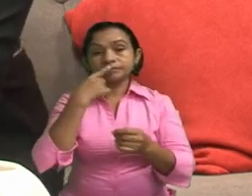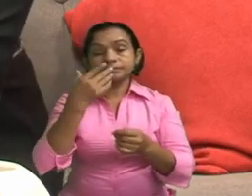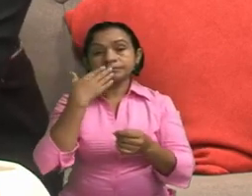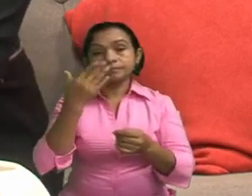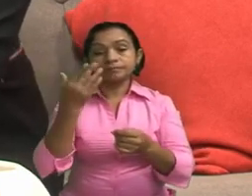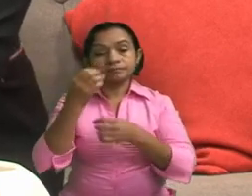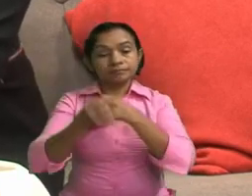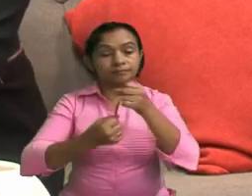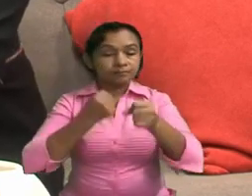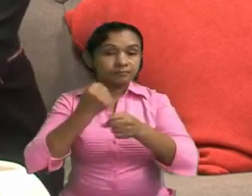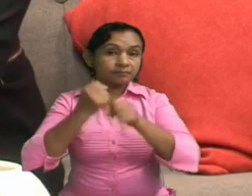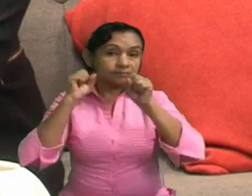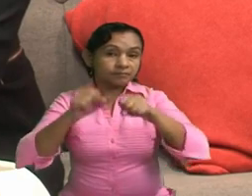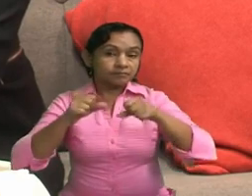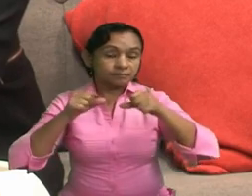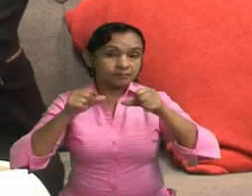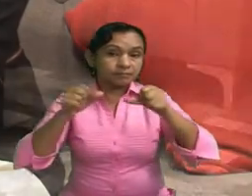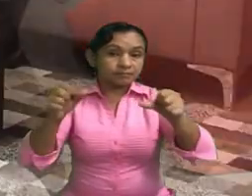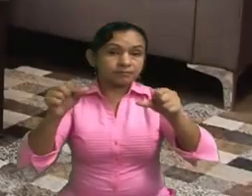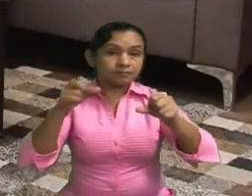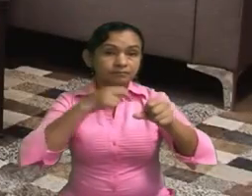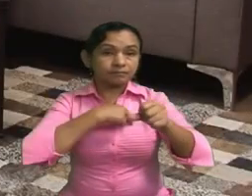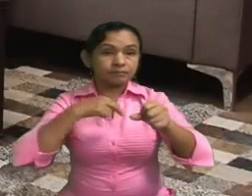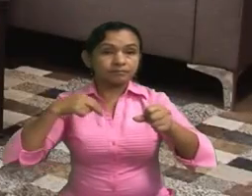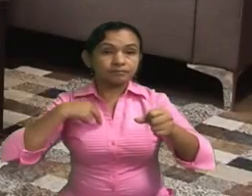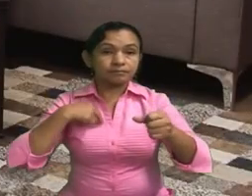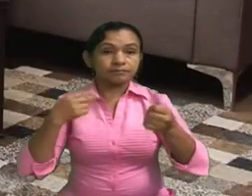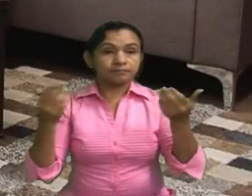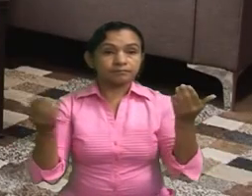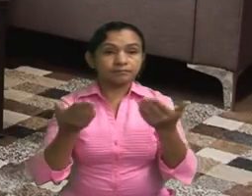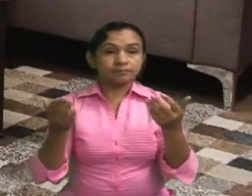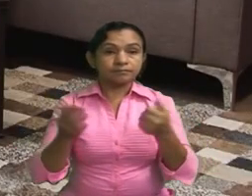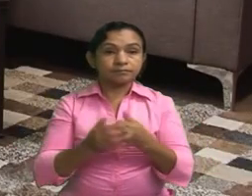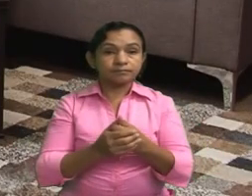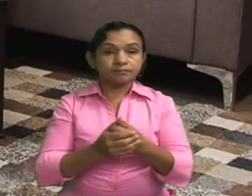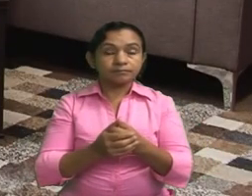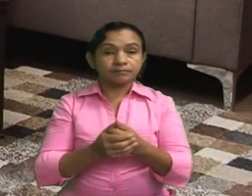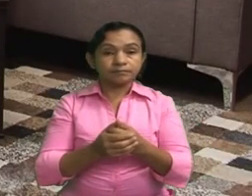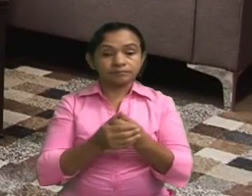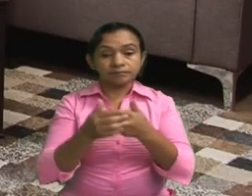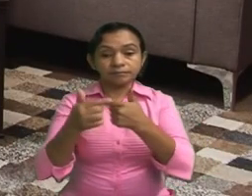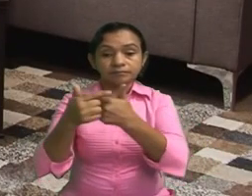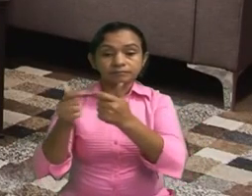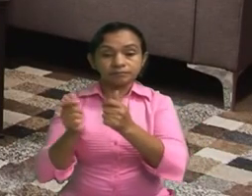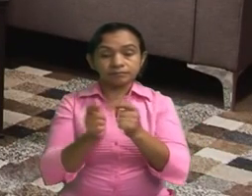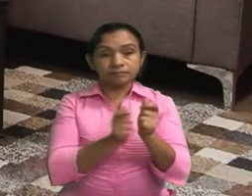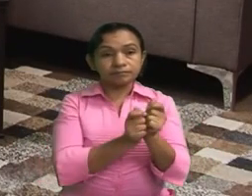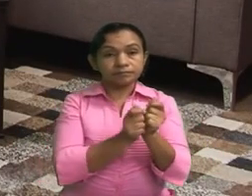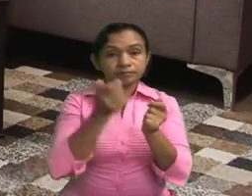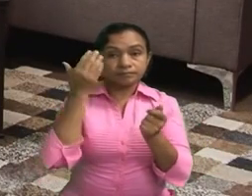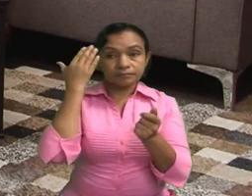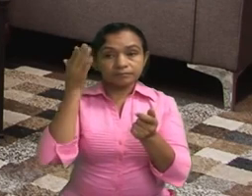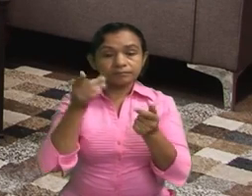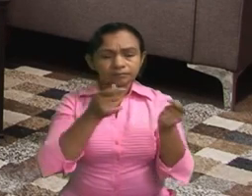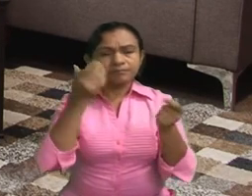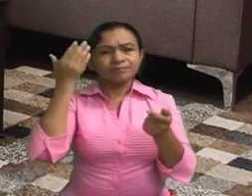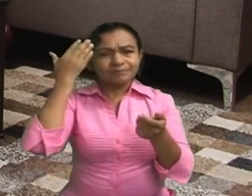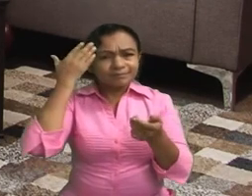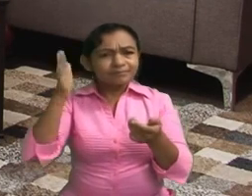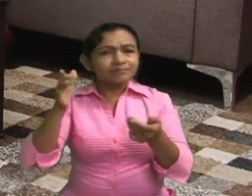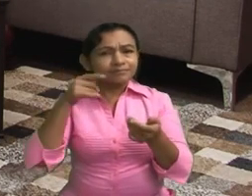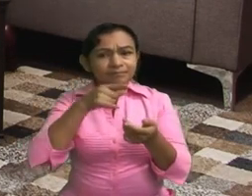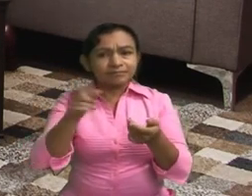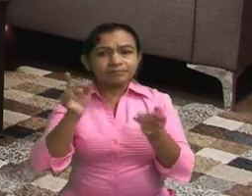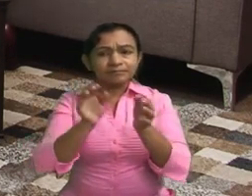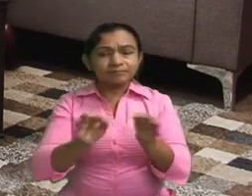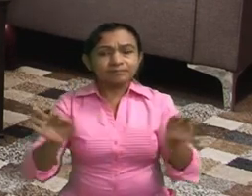algunos años, pero se está preparando, por ejemplo, a los comunitarios para saber cómo. Y ellos lo saben, porque eso es